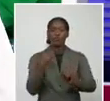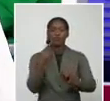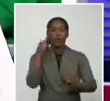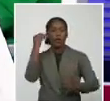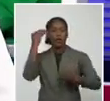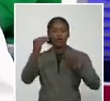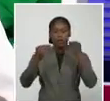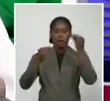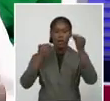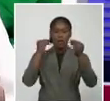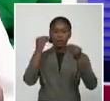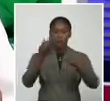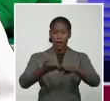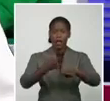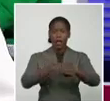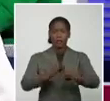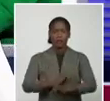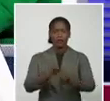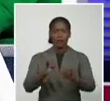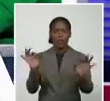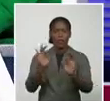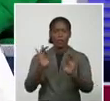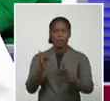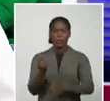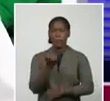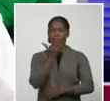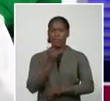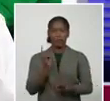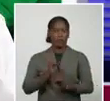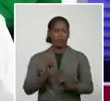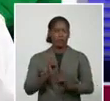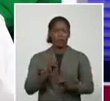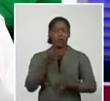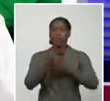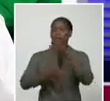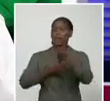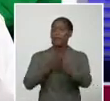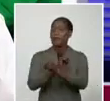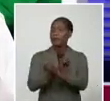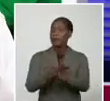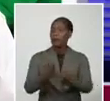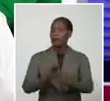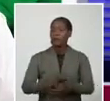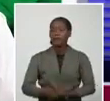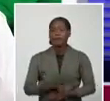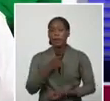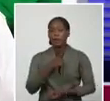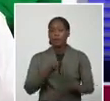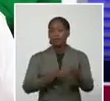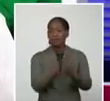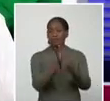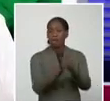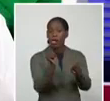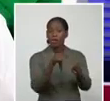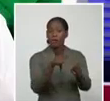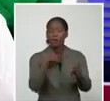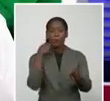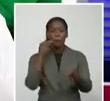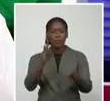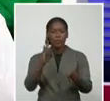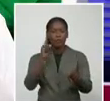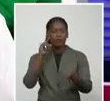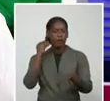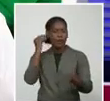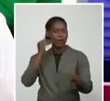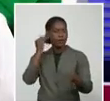la evolución de la enfermedad que ella tenía, pero las complicaciones como consecuencia de la COVID, y se da como un caso que ha fallecido